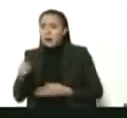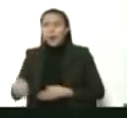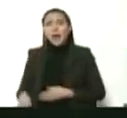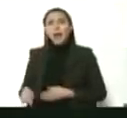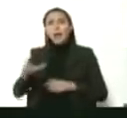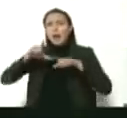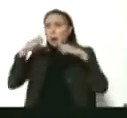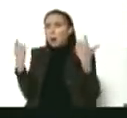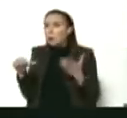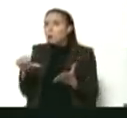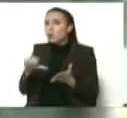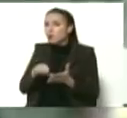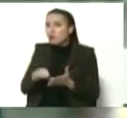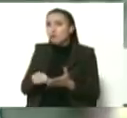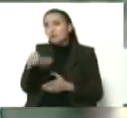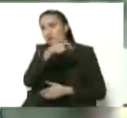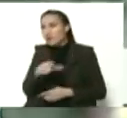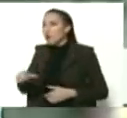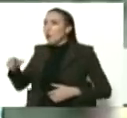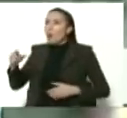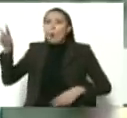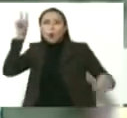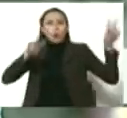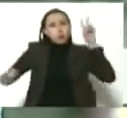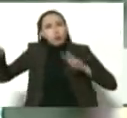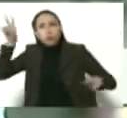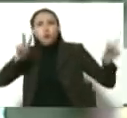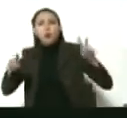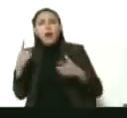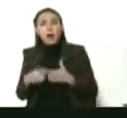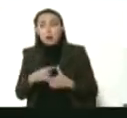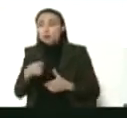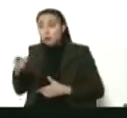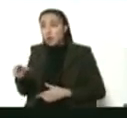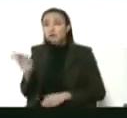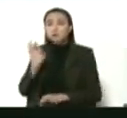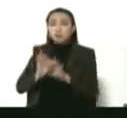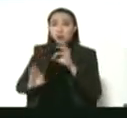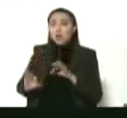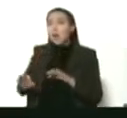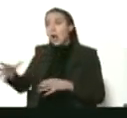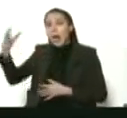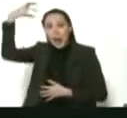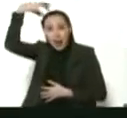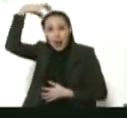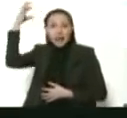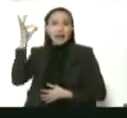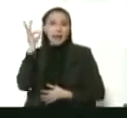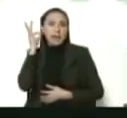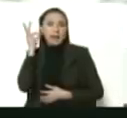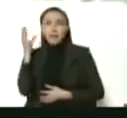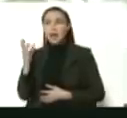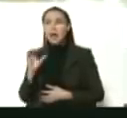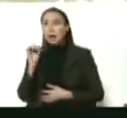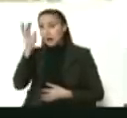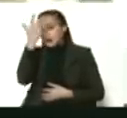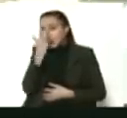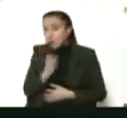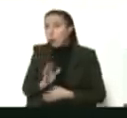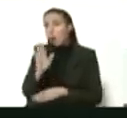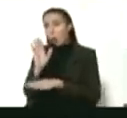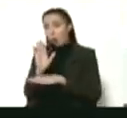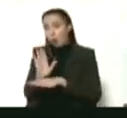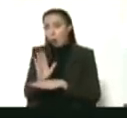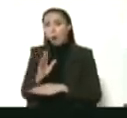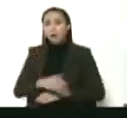centro. Y, bueno, precisamente ellos van a elegir su reina de carnaval con medidas de